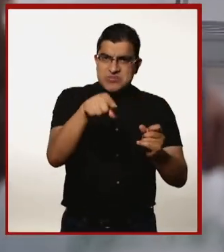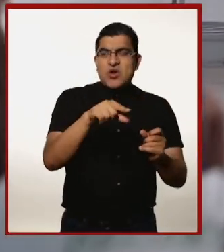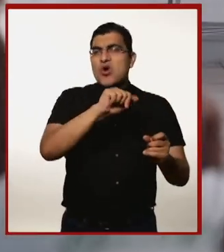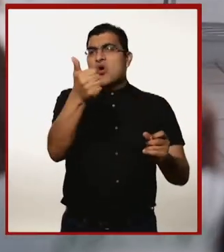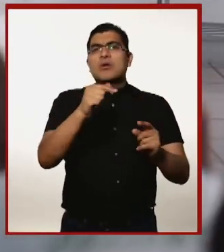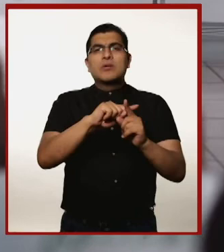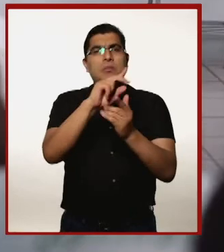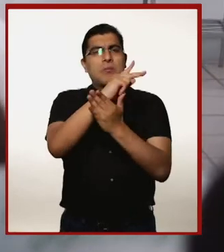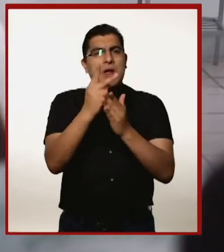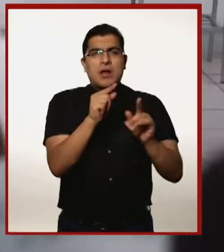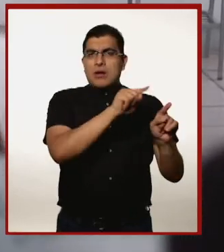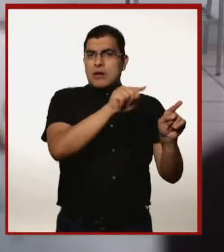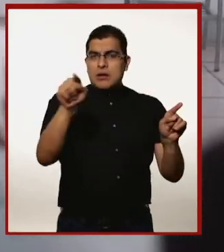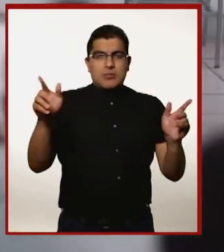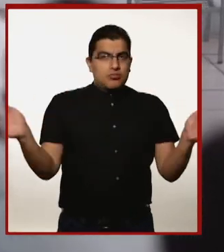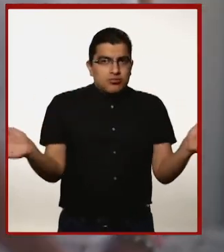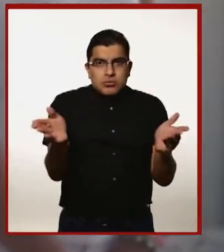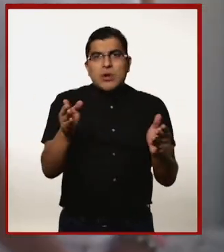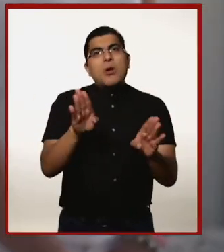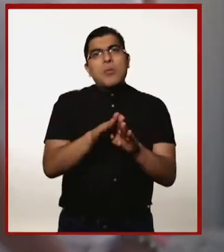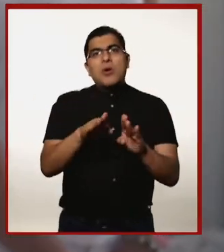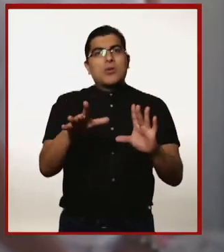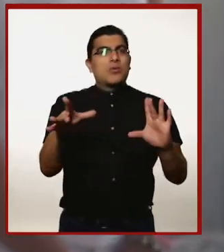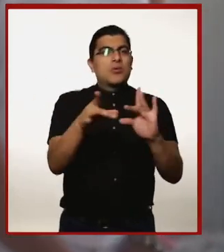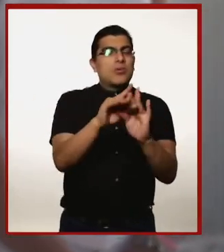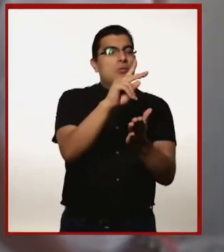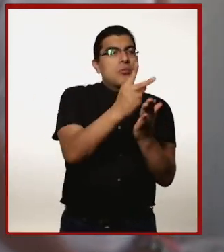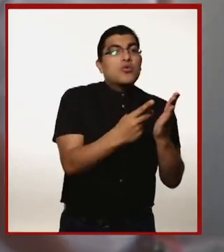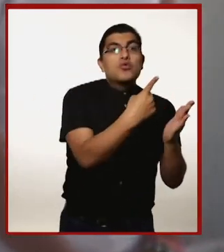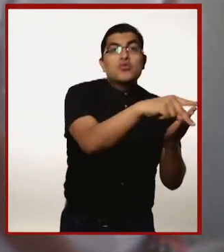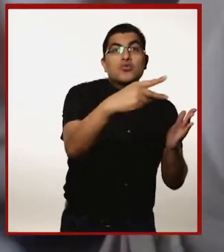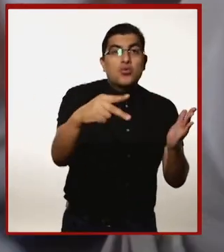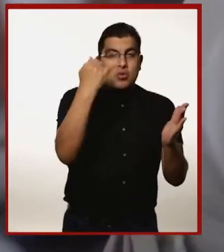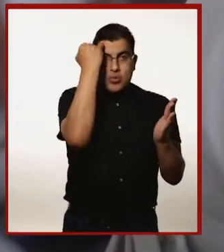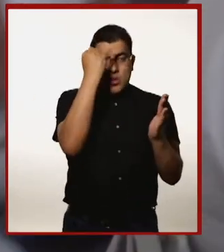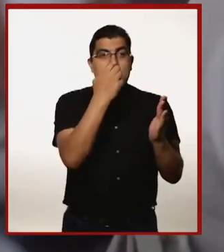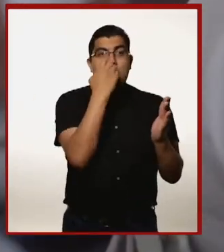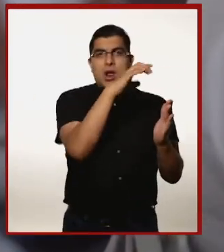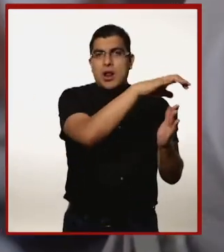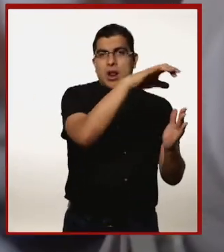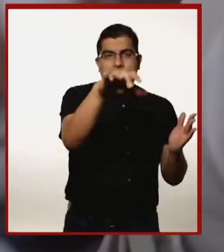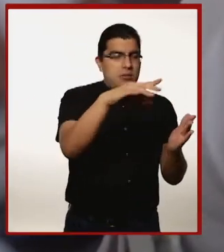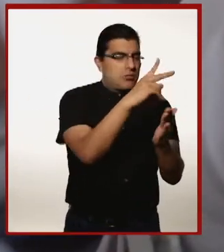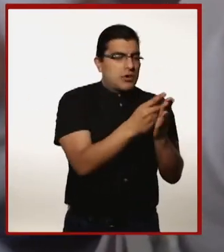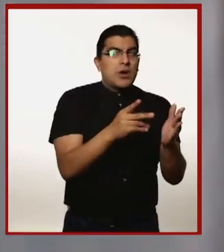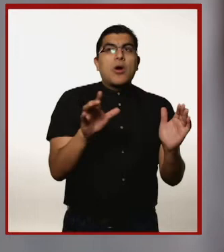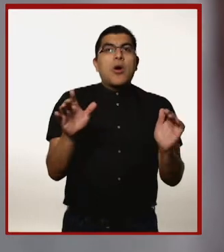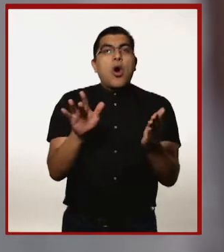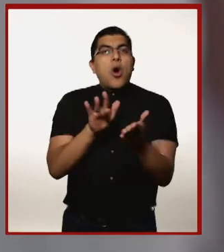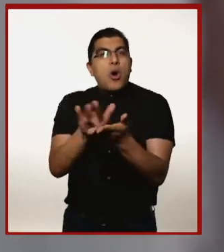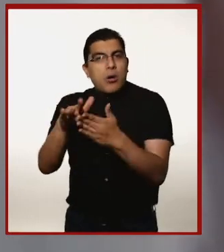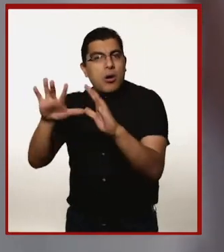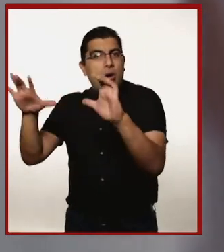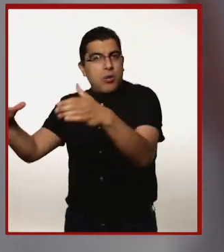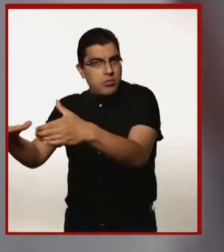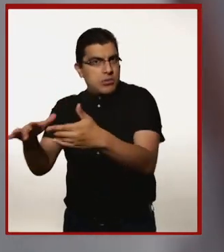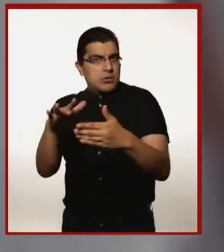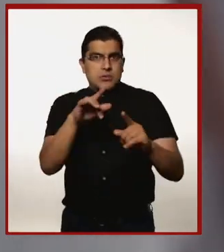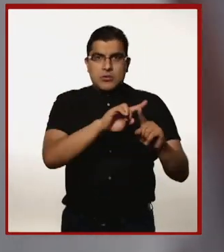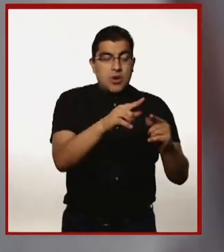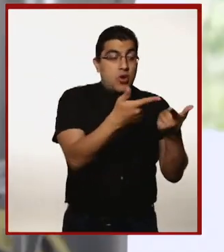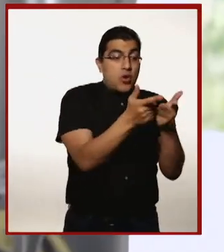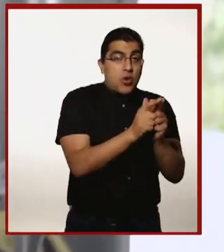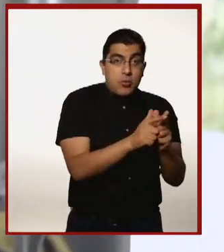otros momentos, en otras fases del proyecto, se promovía esto que se llamaban los proyectos escolares o proyectos comunitarios,